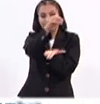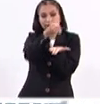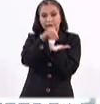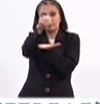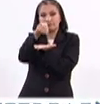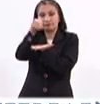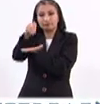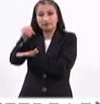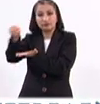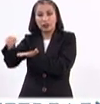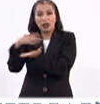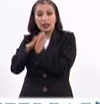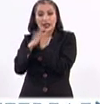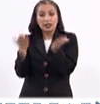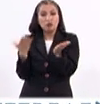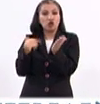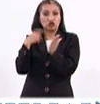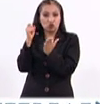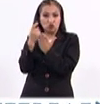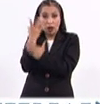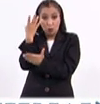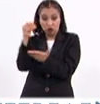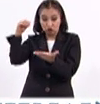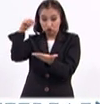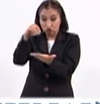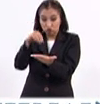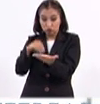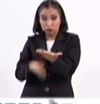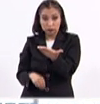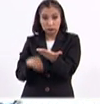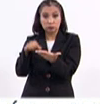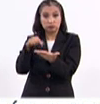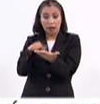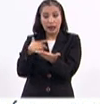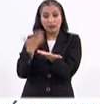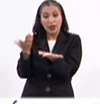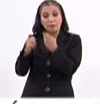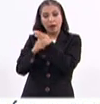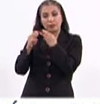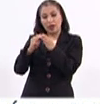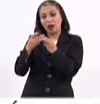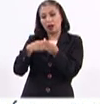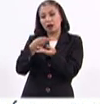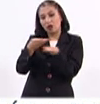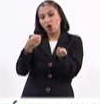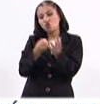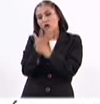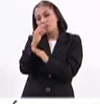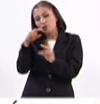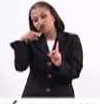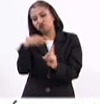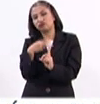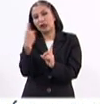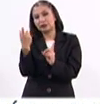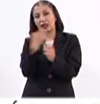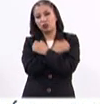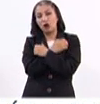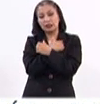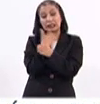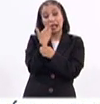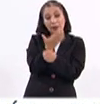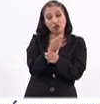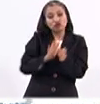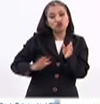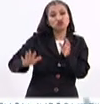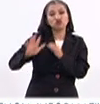recogerán los libros de texto en las materias en que se le dé un nuevo enfoque con esta educación que